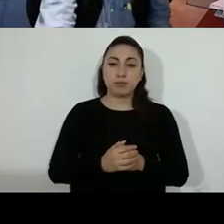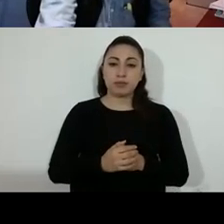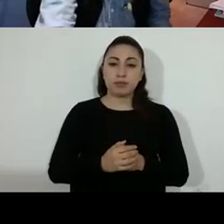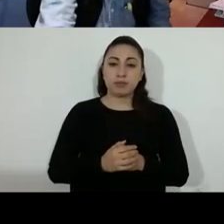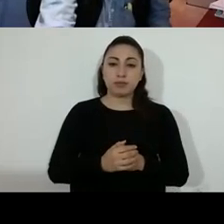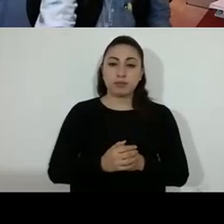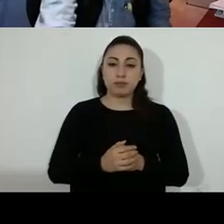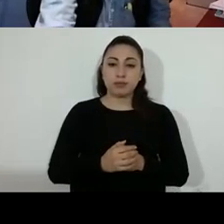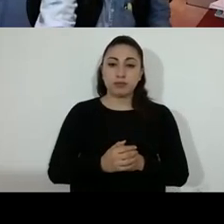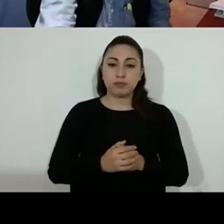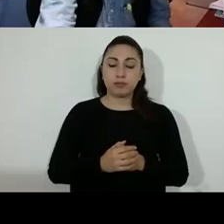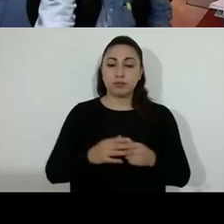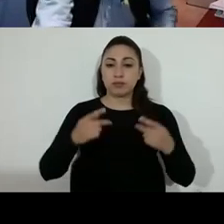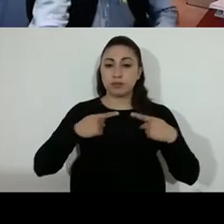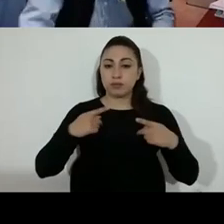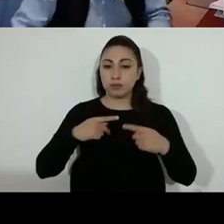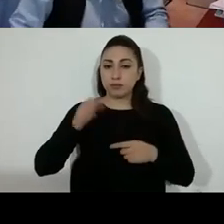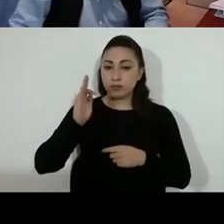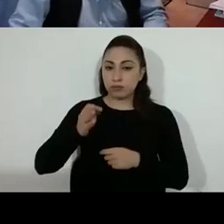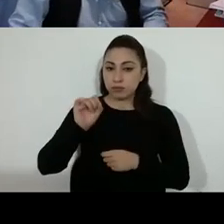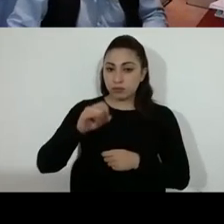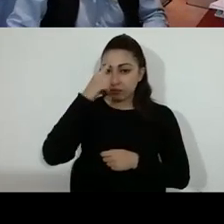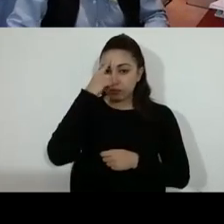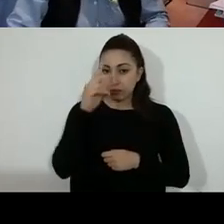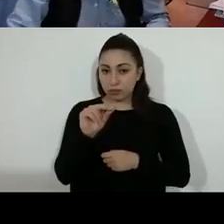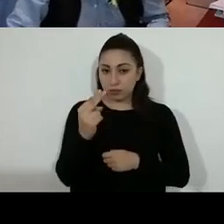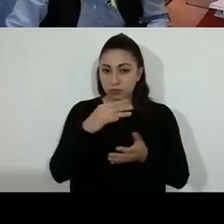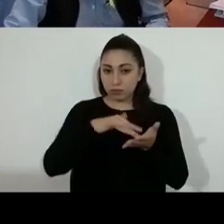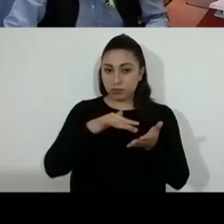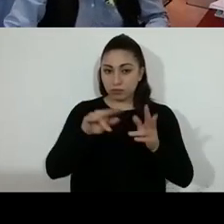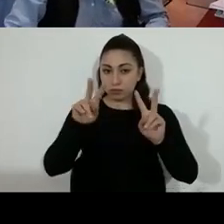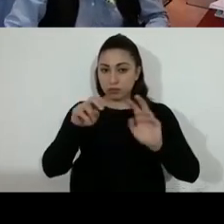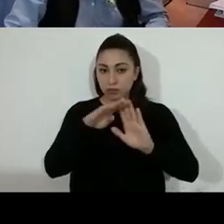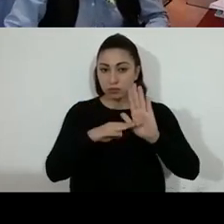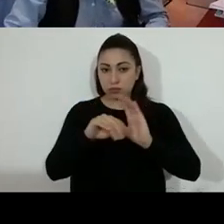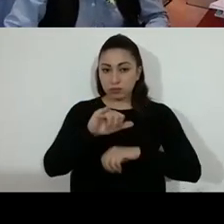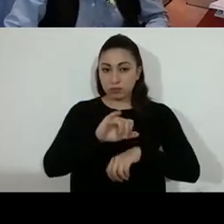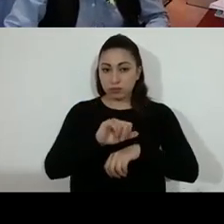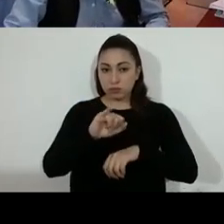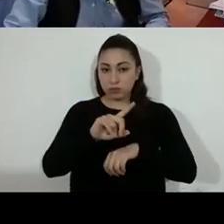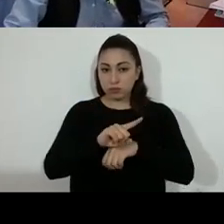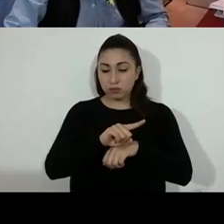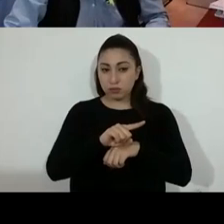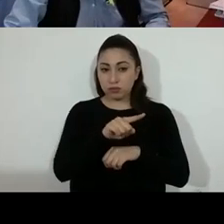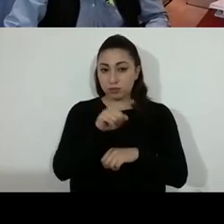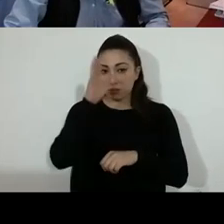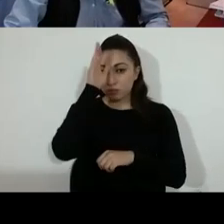en contra de obviar la lectura? ¿Es correcto? Así es, diputada presidenta. Secretaria,